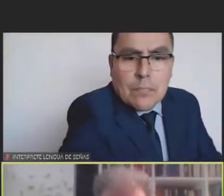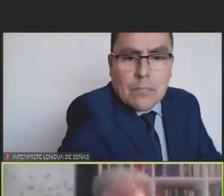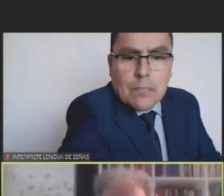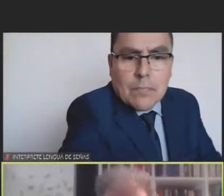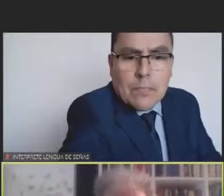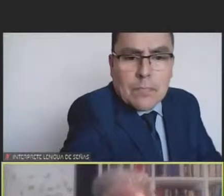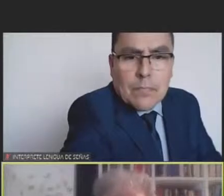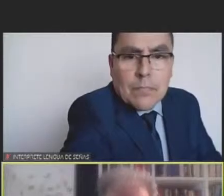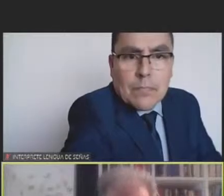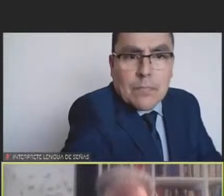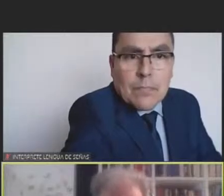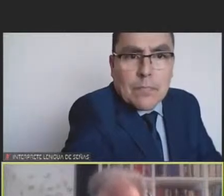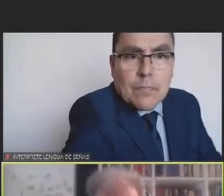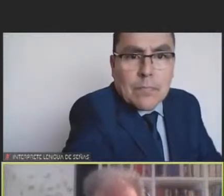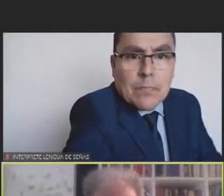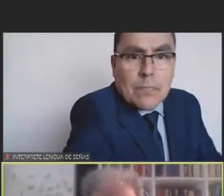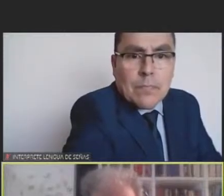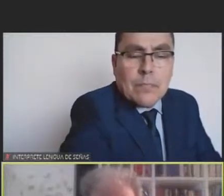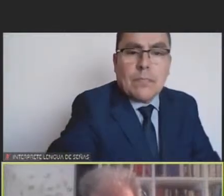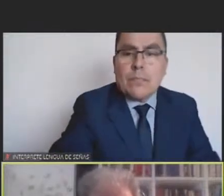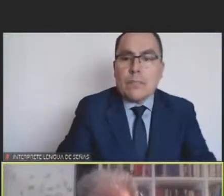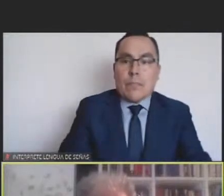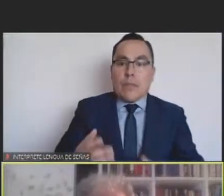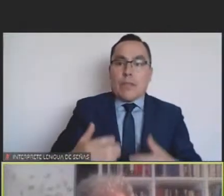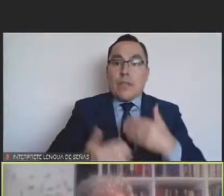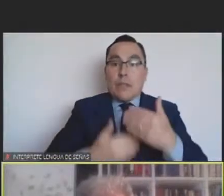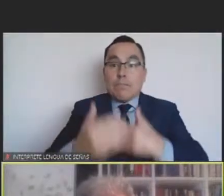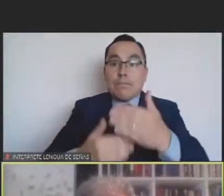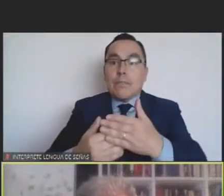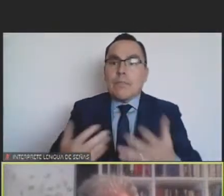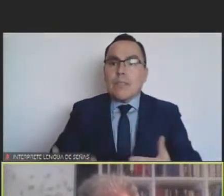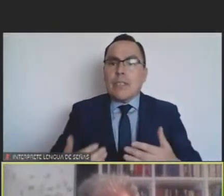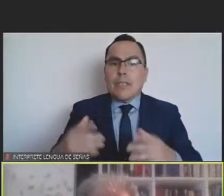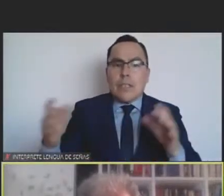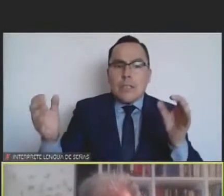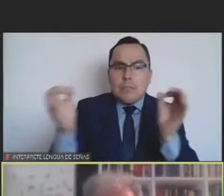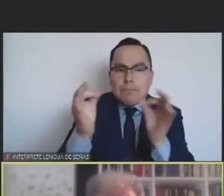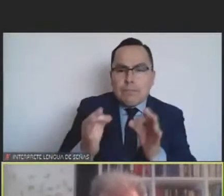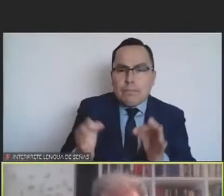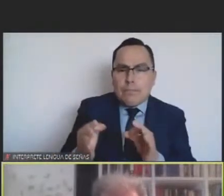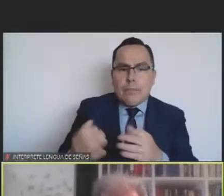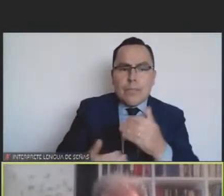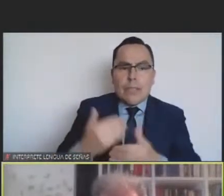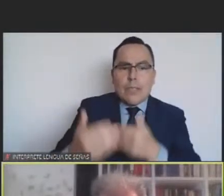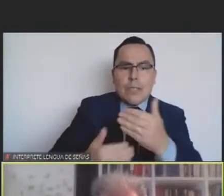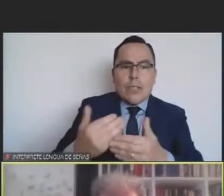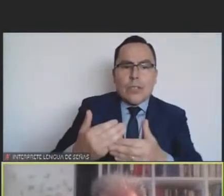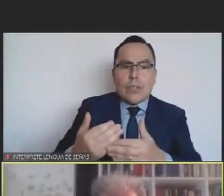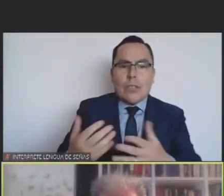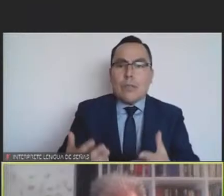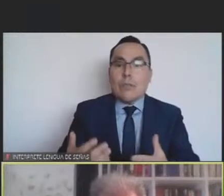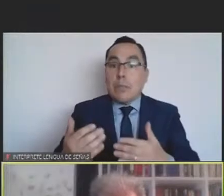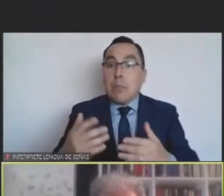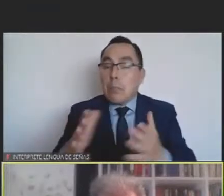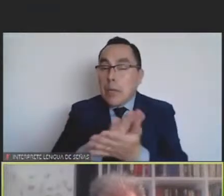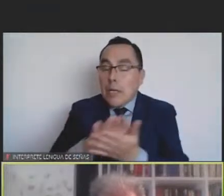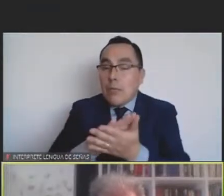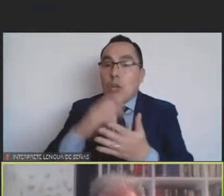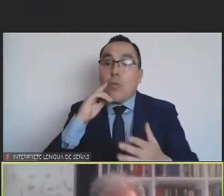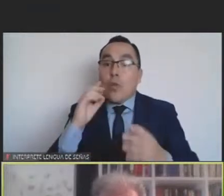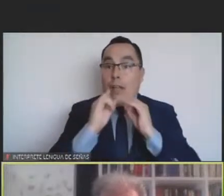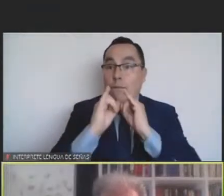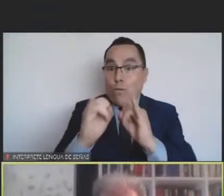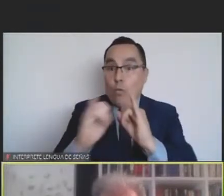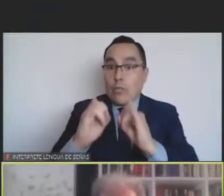paradigmático, no es una excepción, yo me atrevería a decir que es más bien la regla. En primer lugar, falta información. Ustedes piden cuestiones por ley de